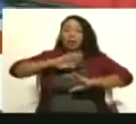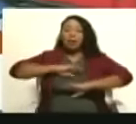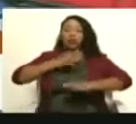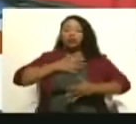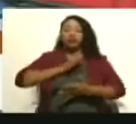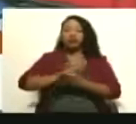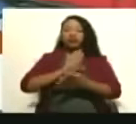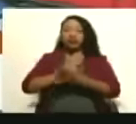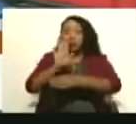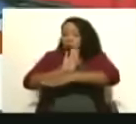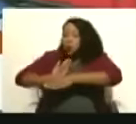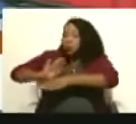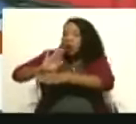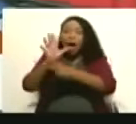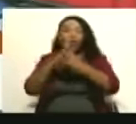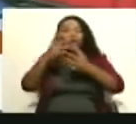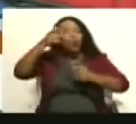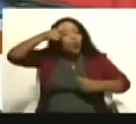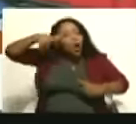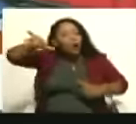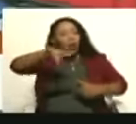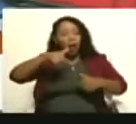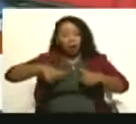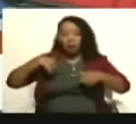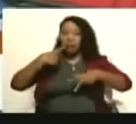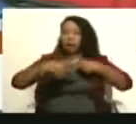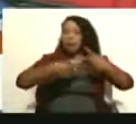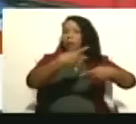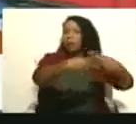la protección del pueblo durante este proceso.